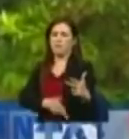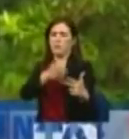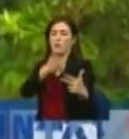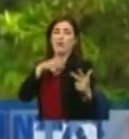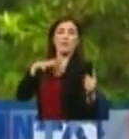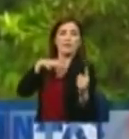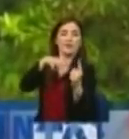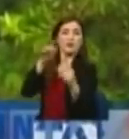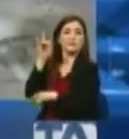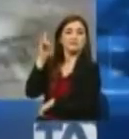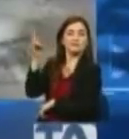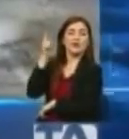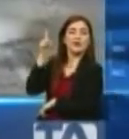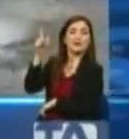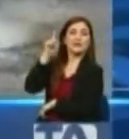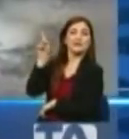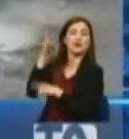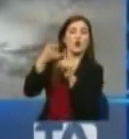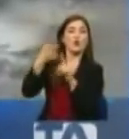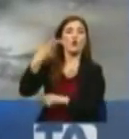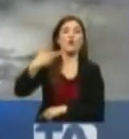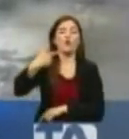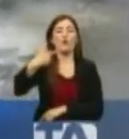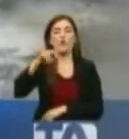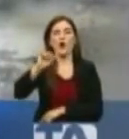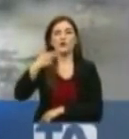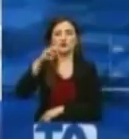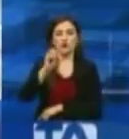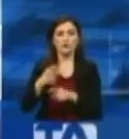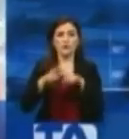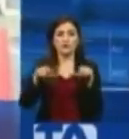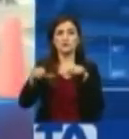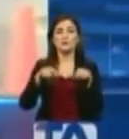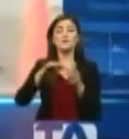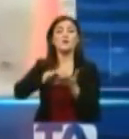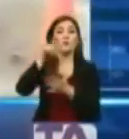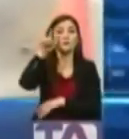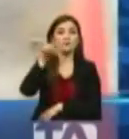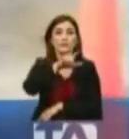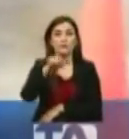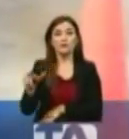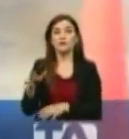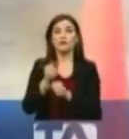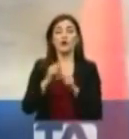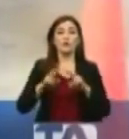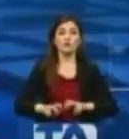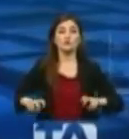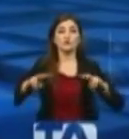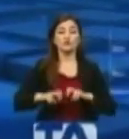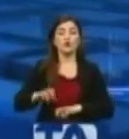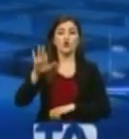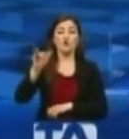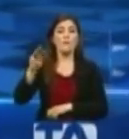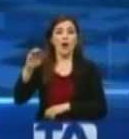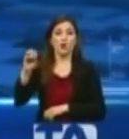FARC, liderados por alias Guacho, con armas de largo alcance desde diferentes puntos de la vía. Los miembros de la fiscalía, luego de realizar una investigación en Tumaco,